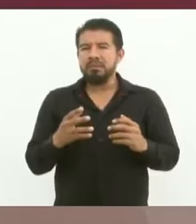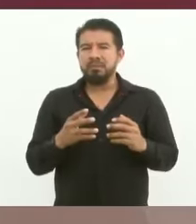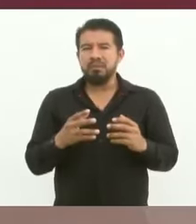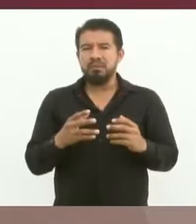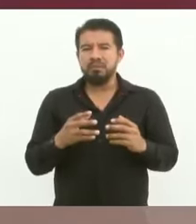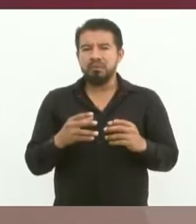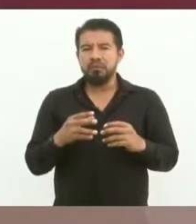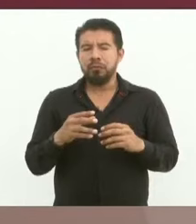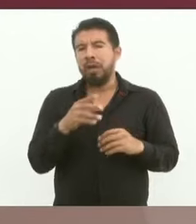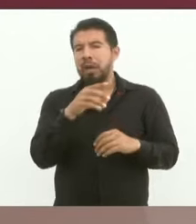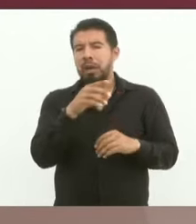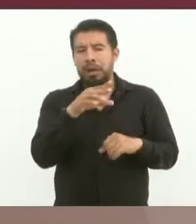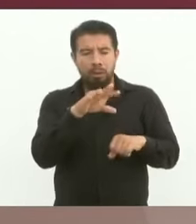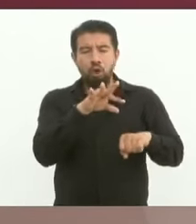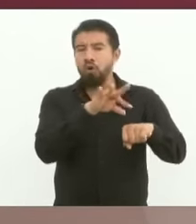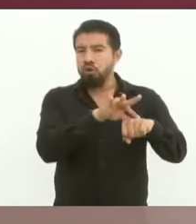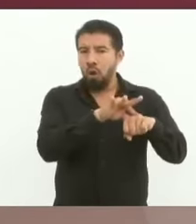entonces piensa uno, no, pues